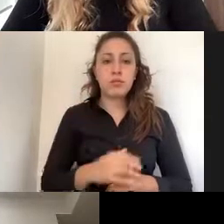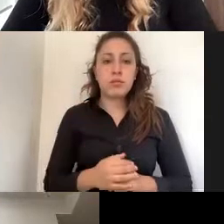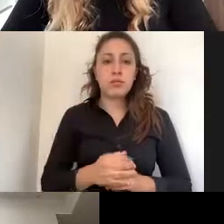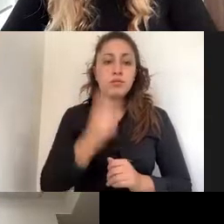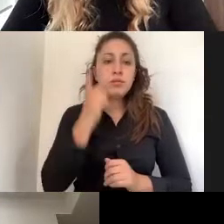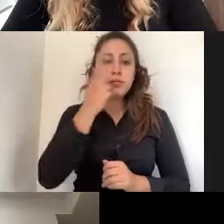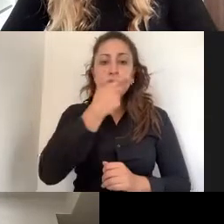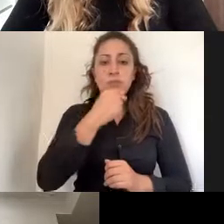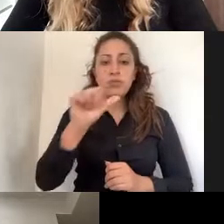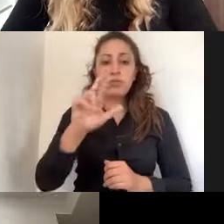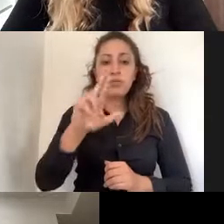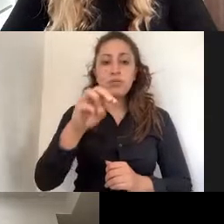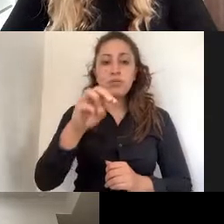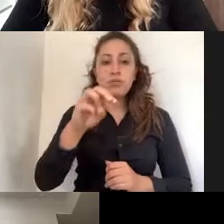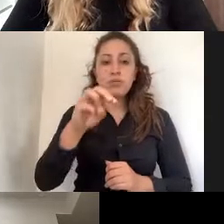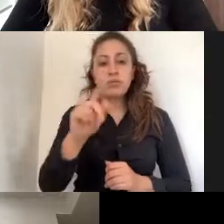Diputado Armando Tonatiu González.